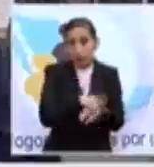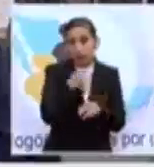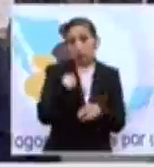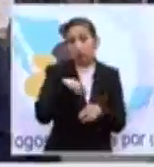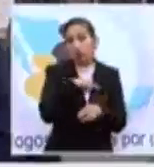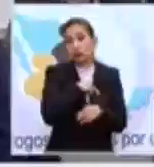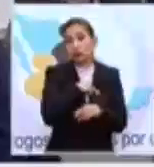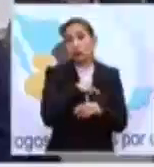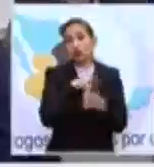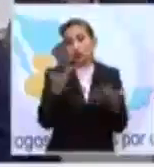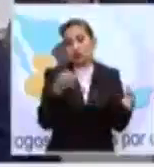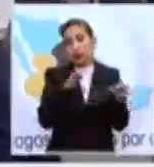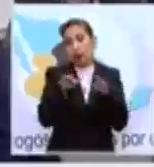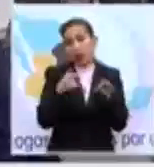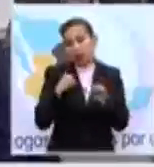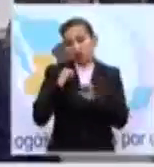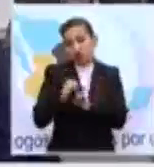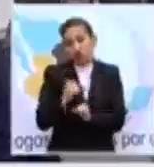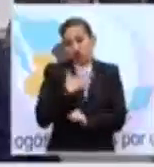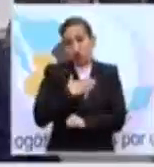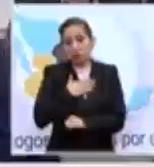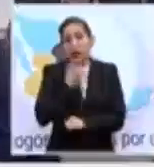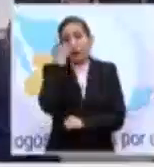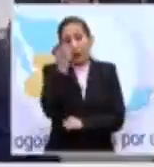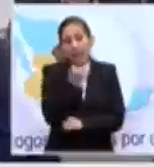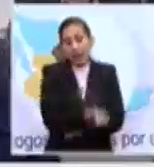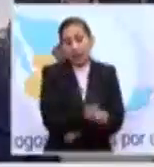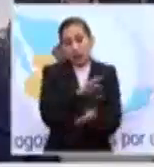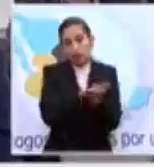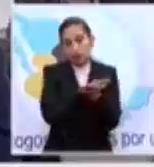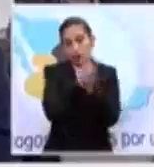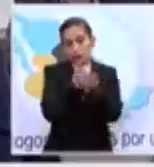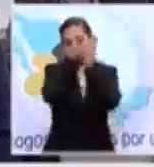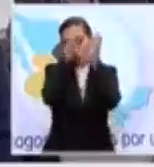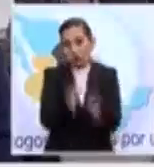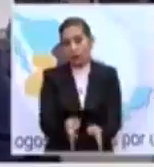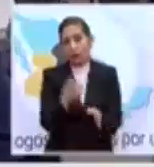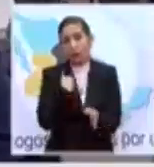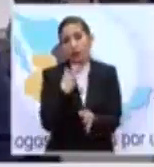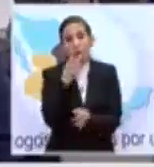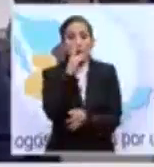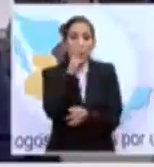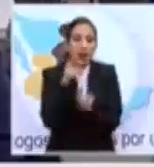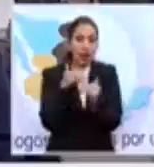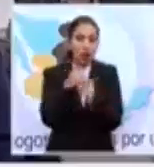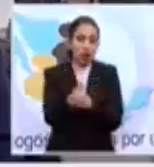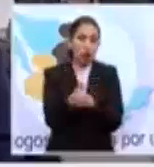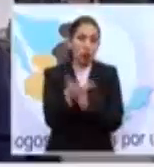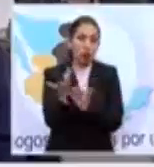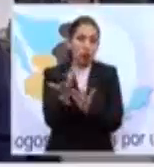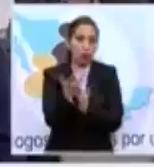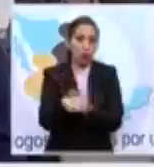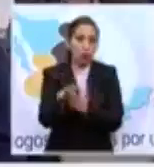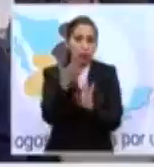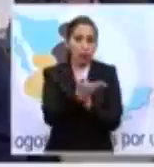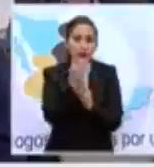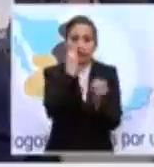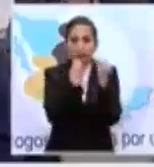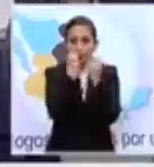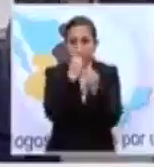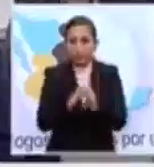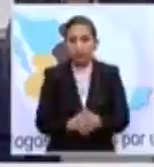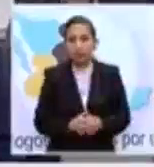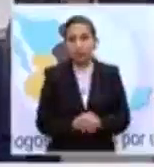nosotros nos toca trabajar para que esto sea pues una realidad y mejoremos sobre todo la parte